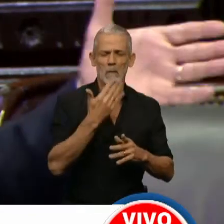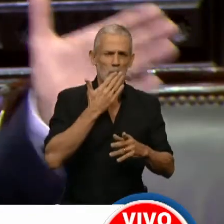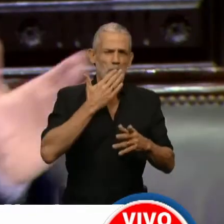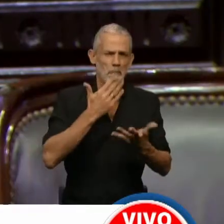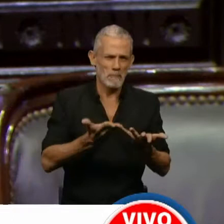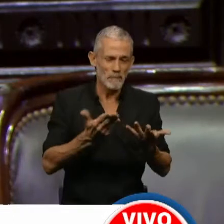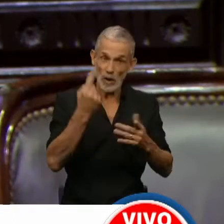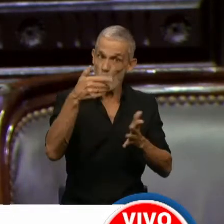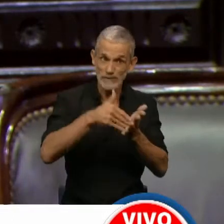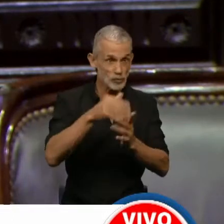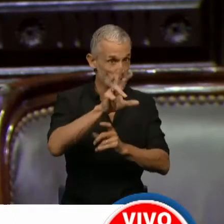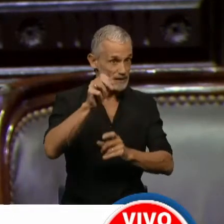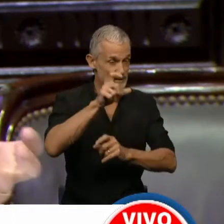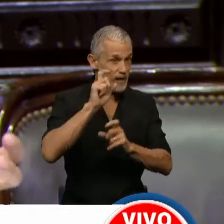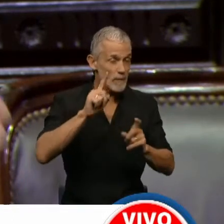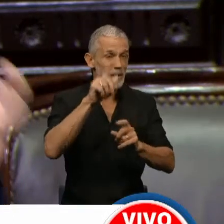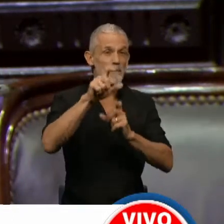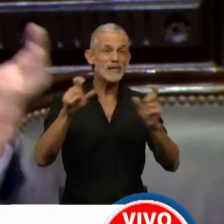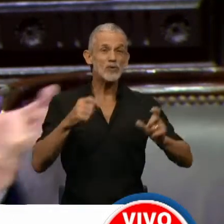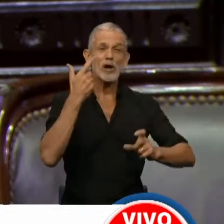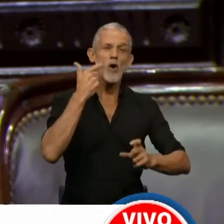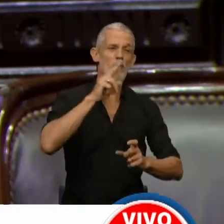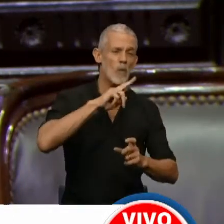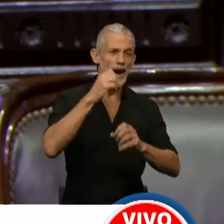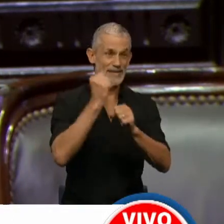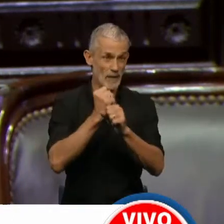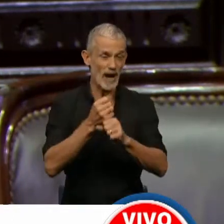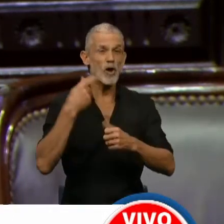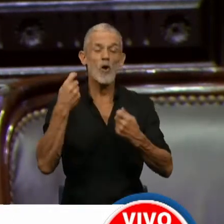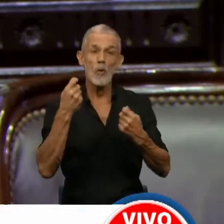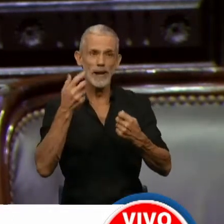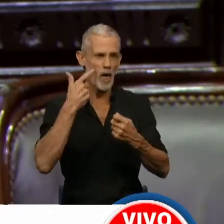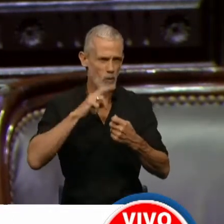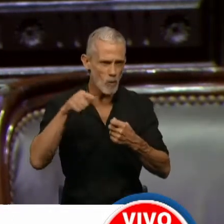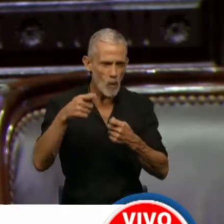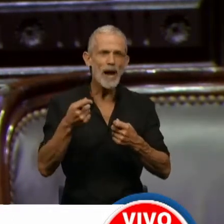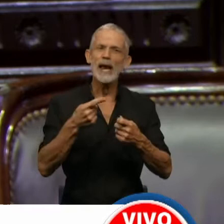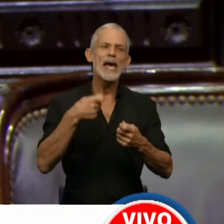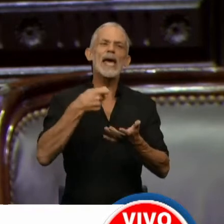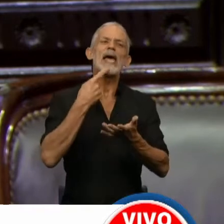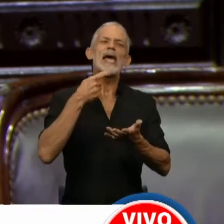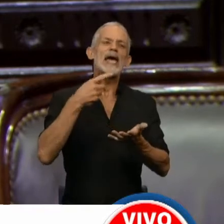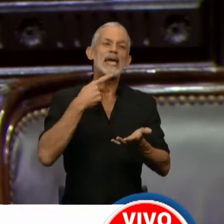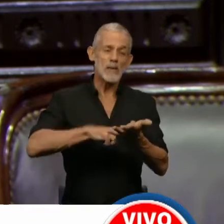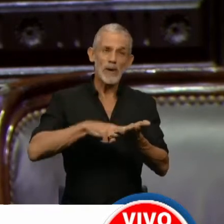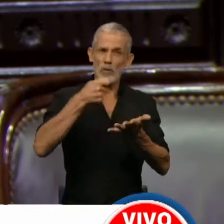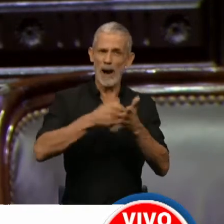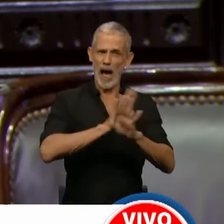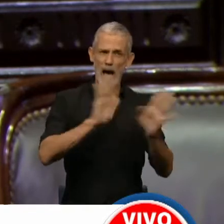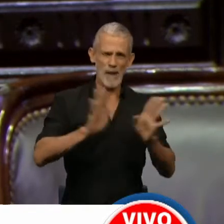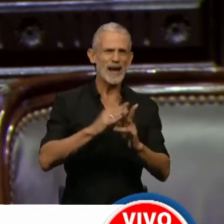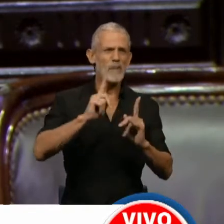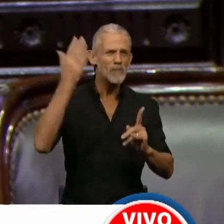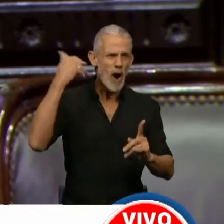que 1.300.000 trabajadores y trabajadoras, jubilados y jubilados, dejen de pagar el impuesto. Ellos, con esa lluvia de inversiones que nunca